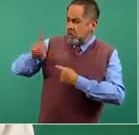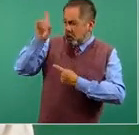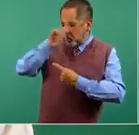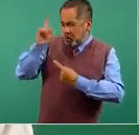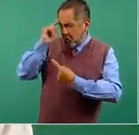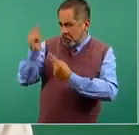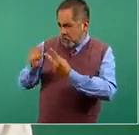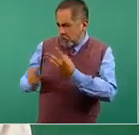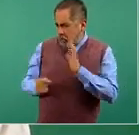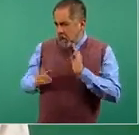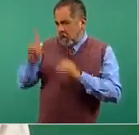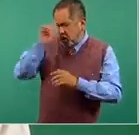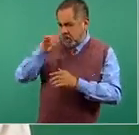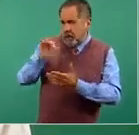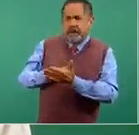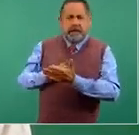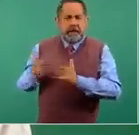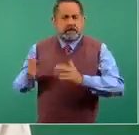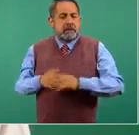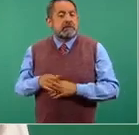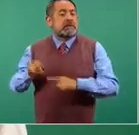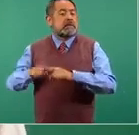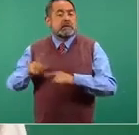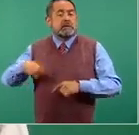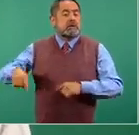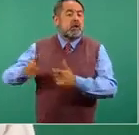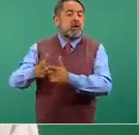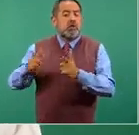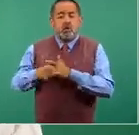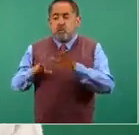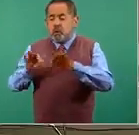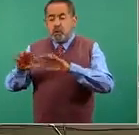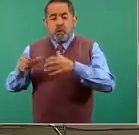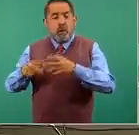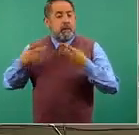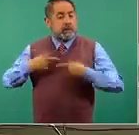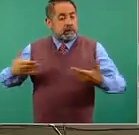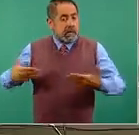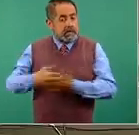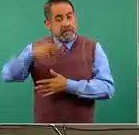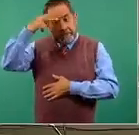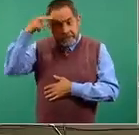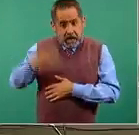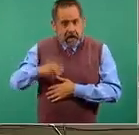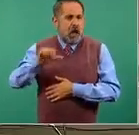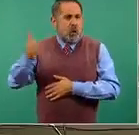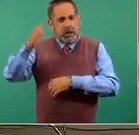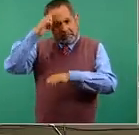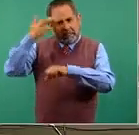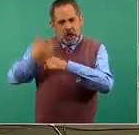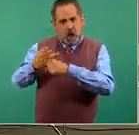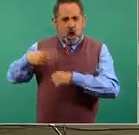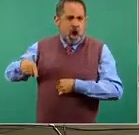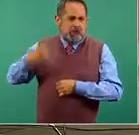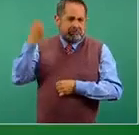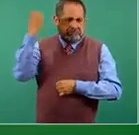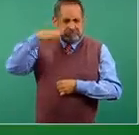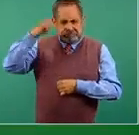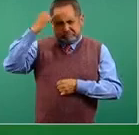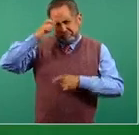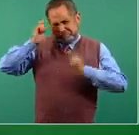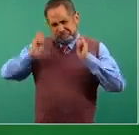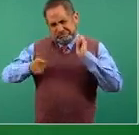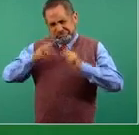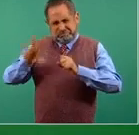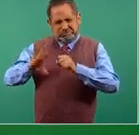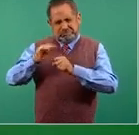grupo técnico asesor. Este grupo está conformado por personas mexicanas y algunos extranjeros que tienen un altísimo nivel